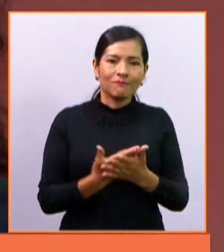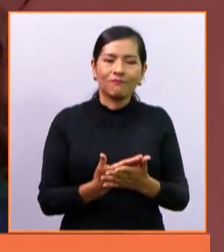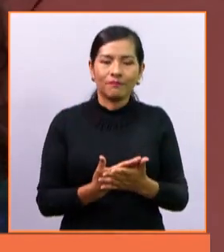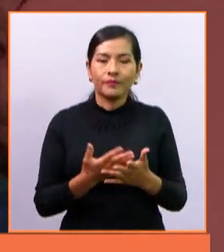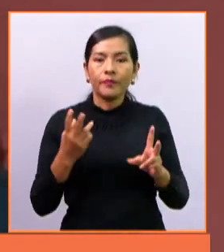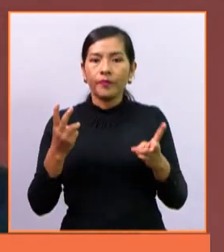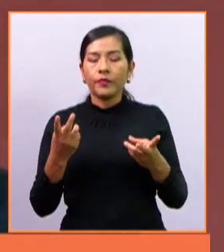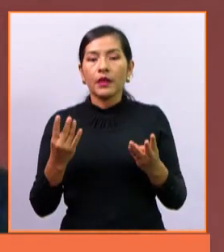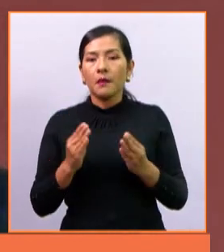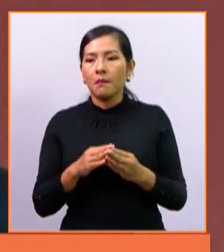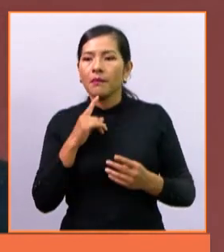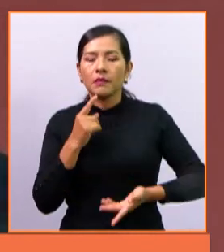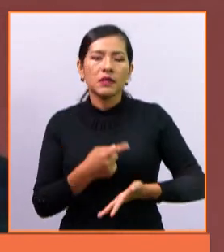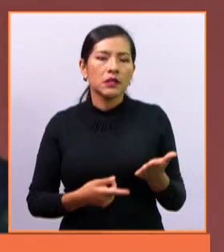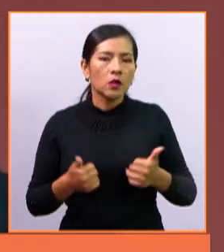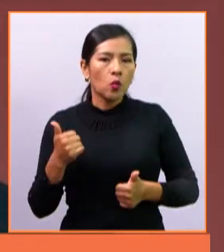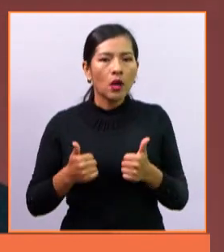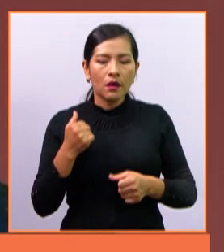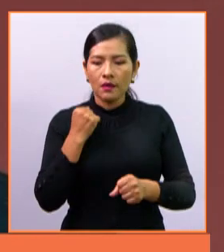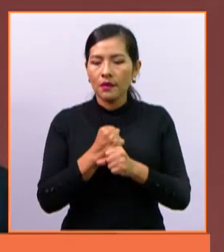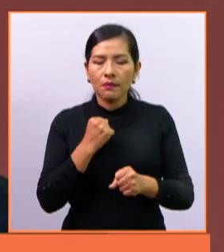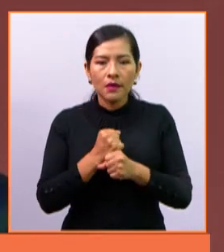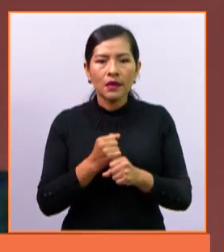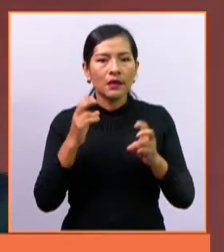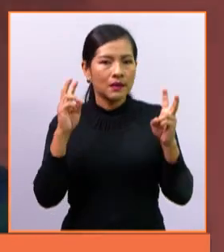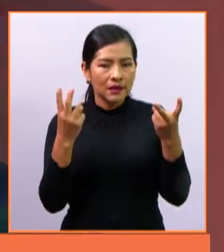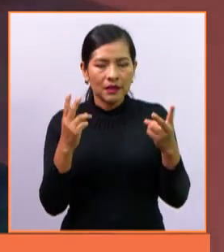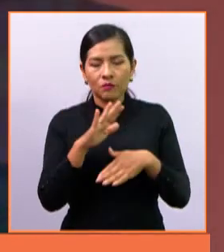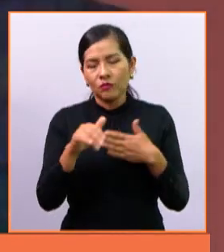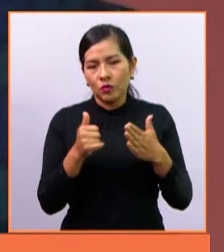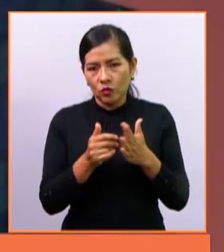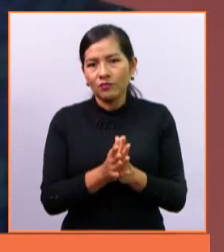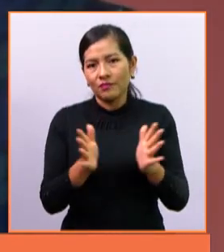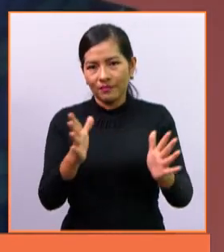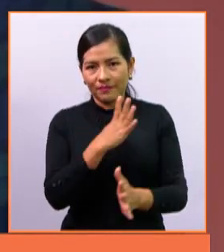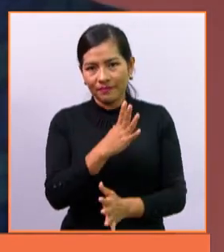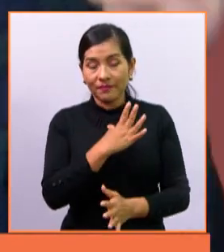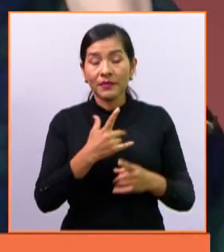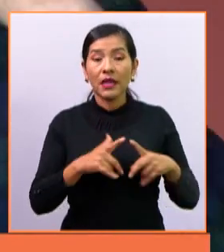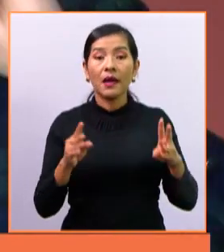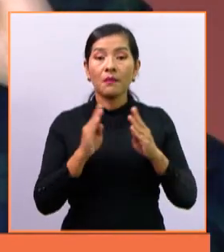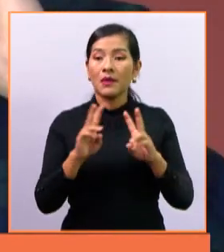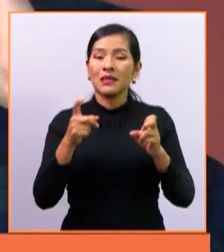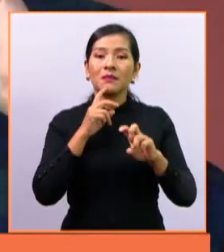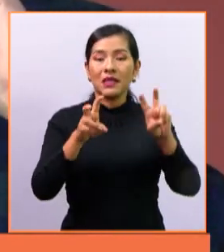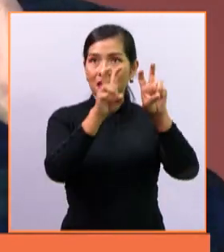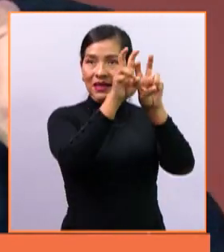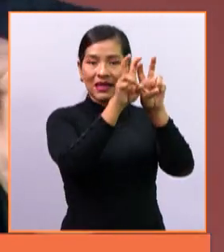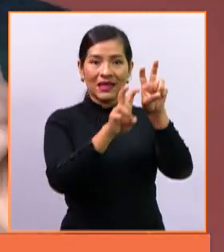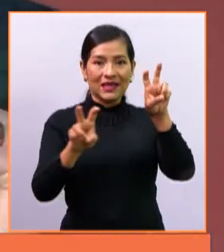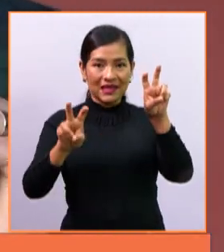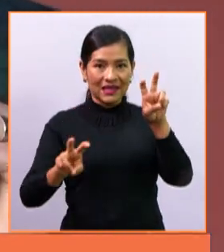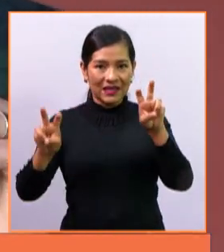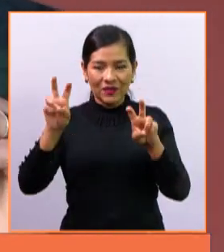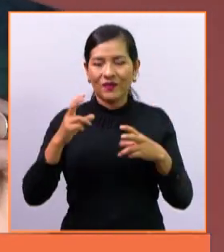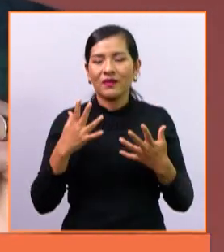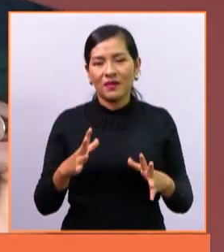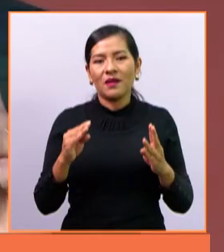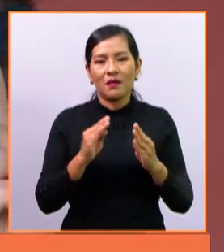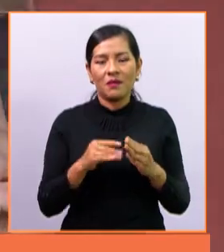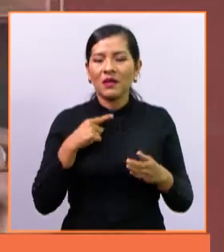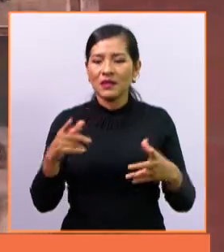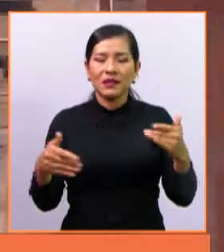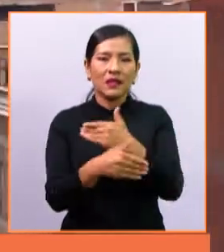equipo, toda la gente, me gusta Bolivia, ¿no? En el teleférico, estaba filmando en la